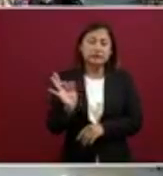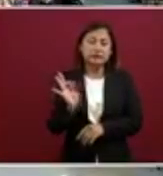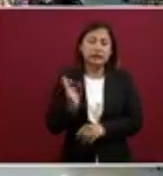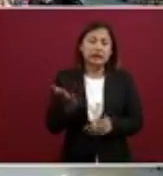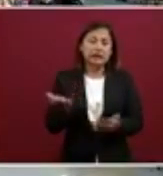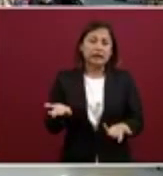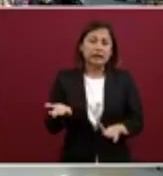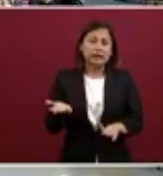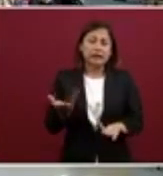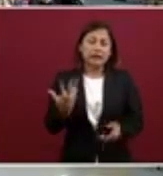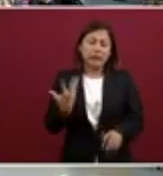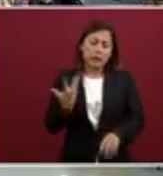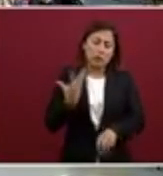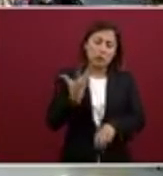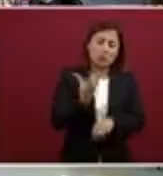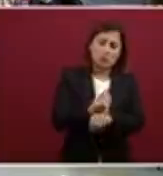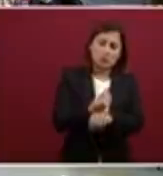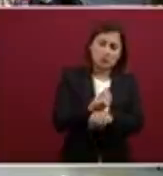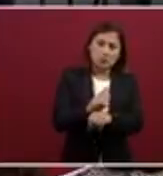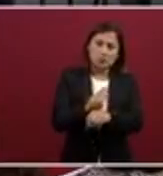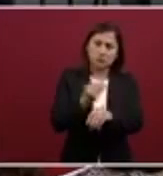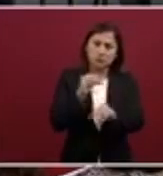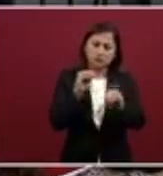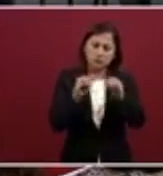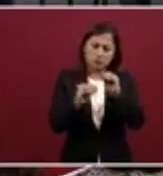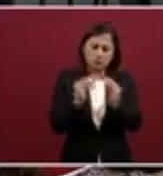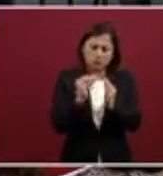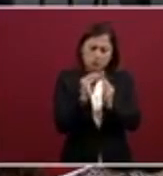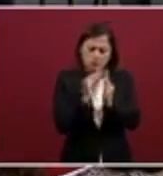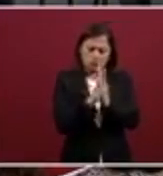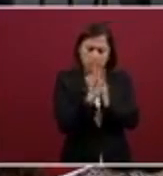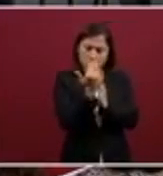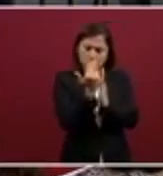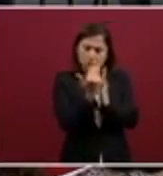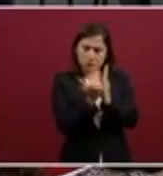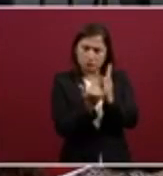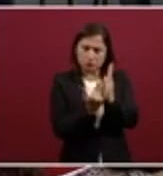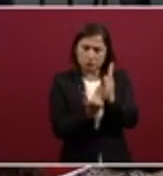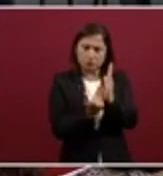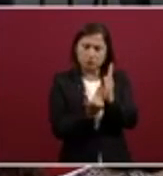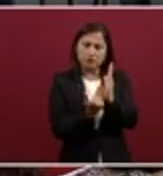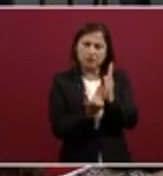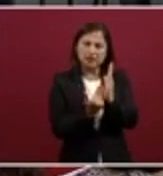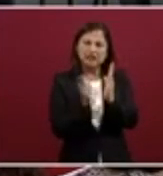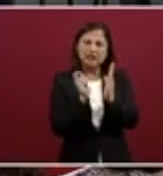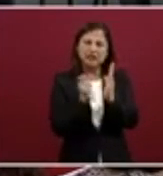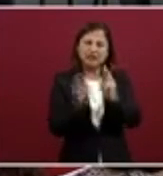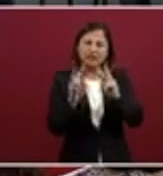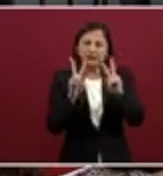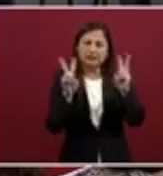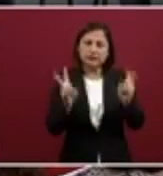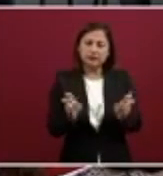complementar más todo lo que tiene que ver con el sector